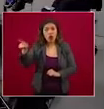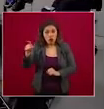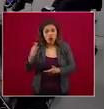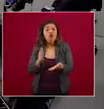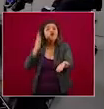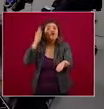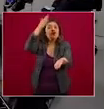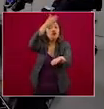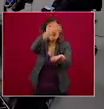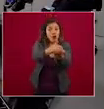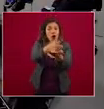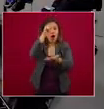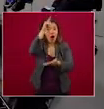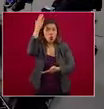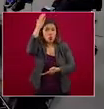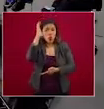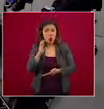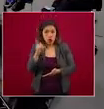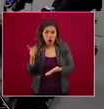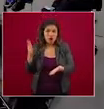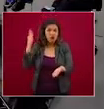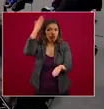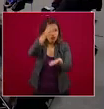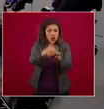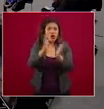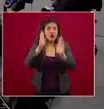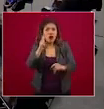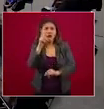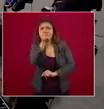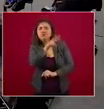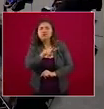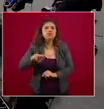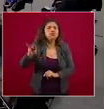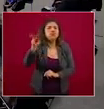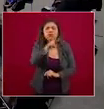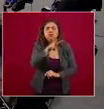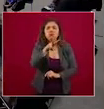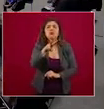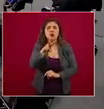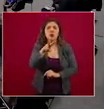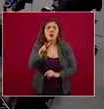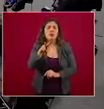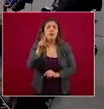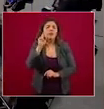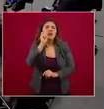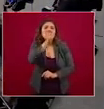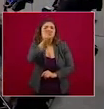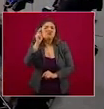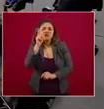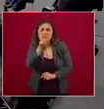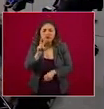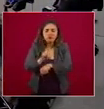trasladó a Coahuila, ¿no? A Coahuila, estuvo por allá en una gira,